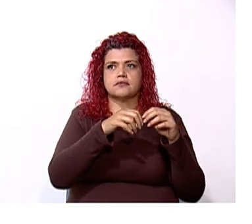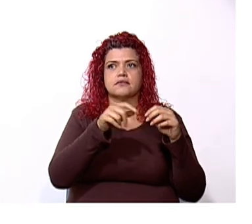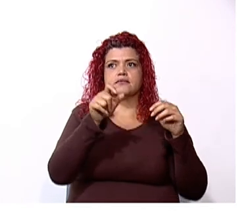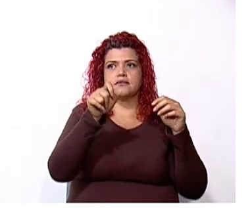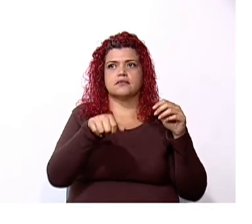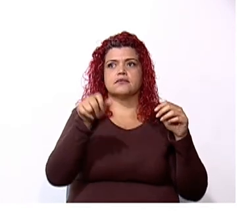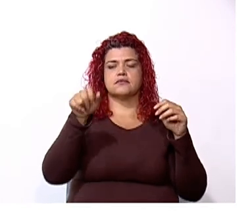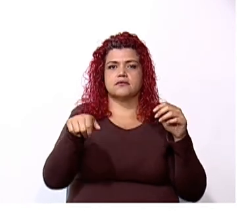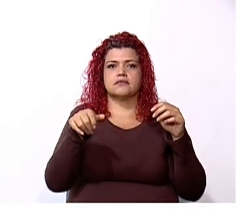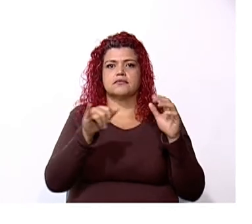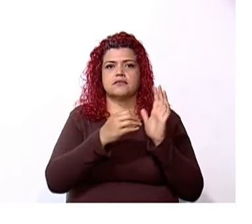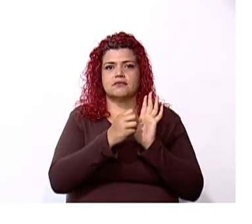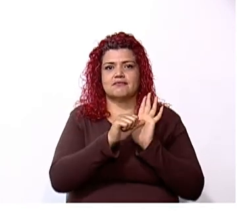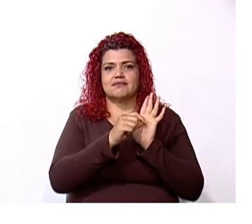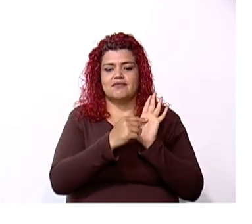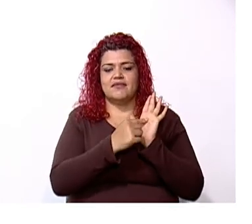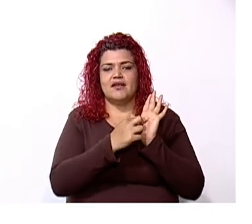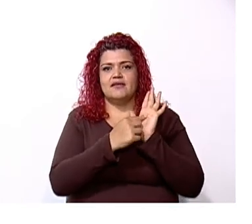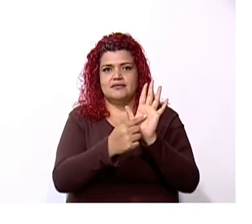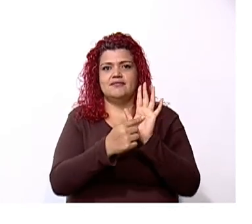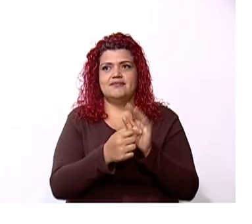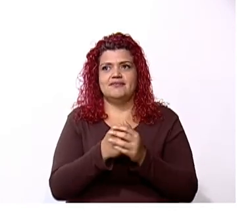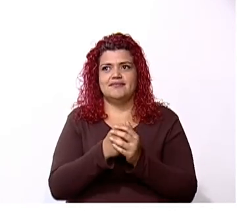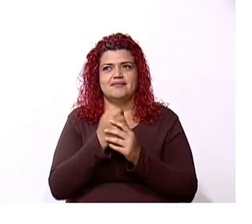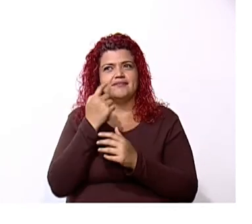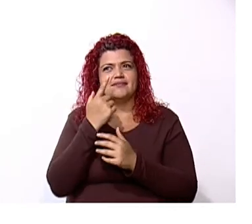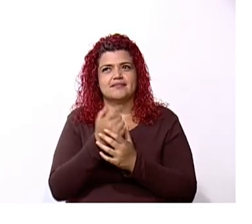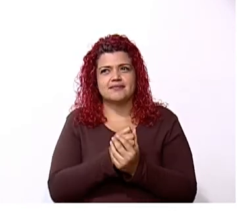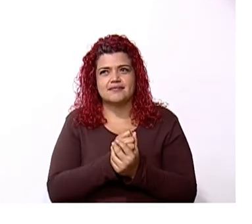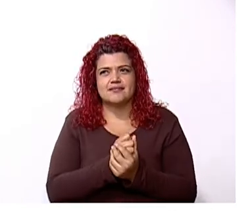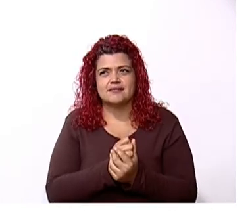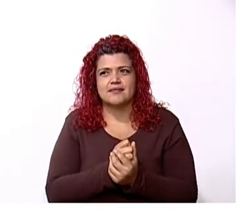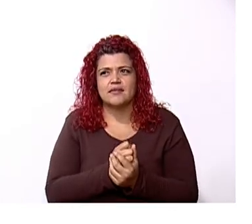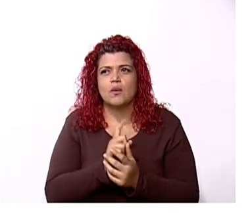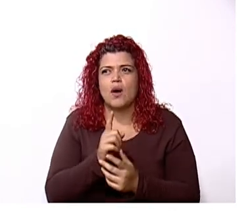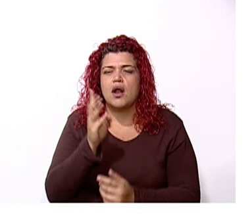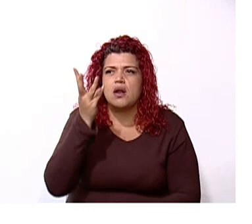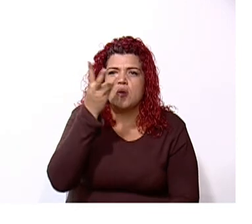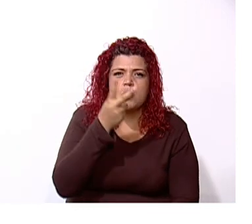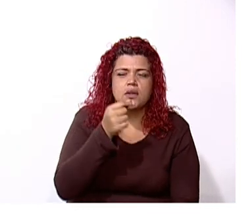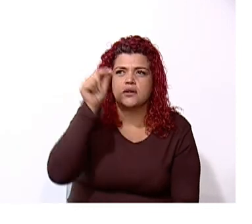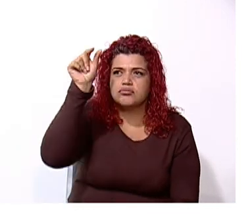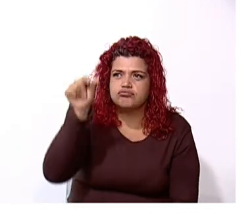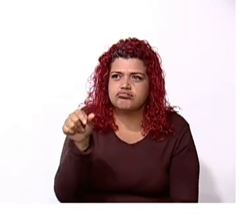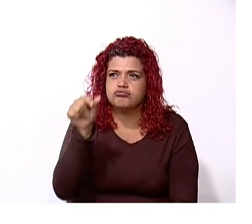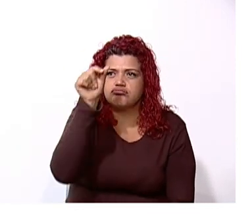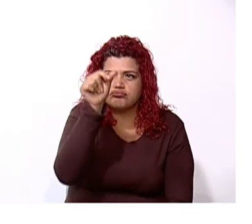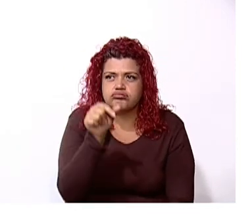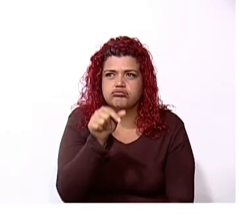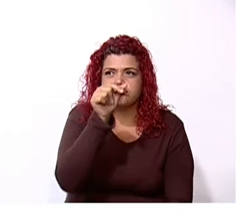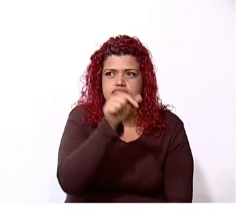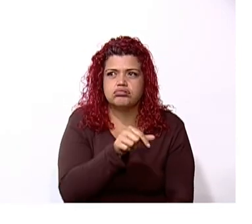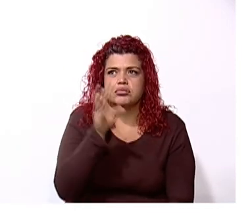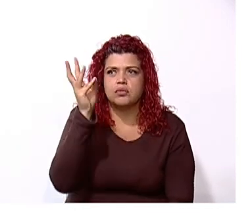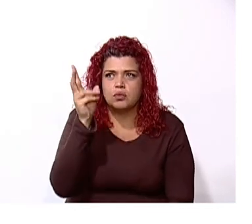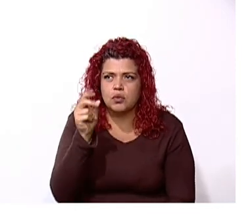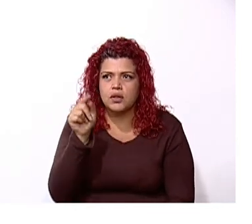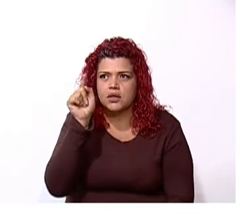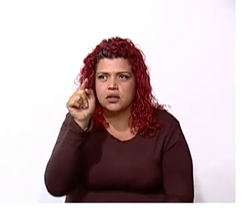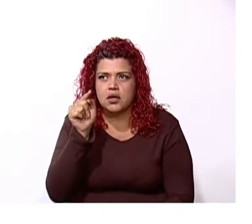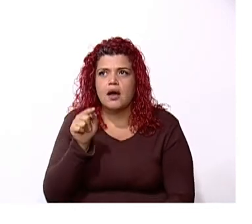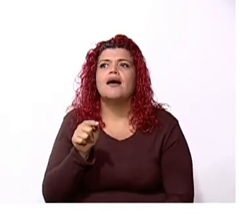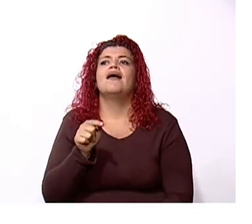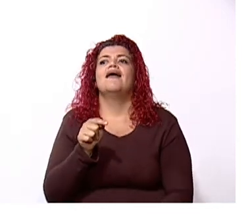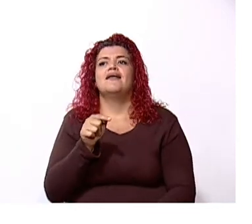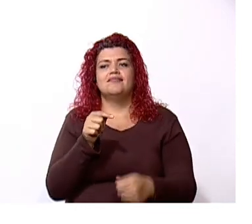está representada. Vamos rapidito. ¿Qué cantidad tenemos representada en este ábaco vertical?